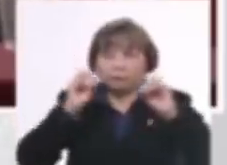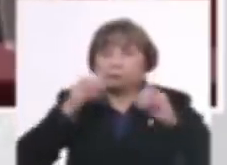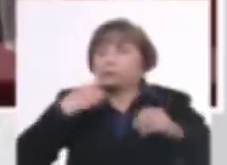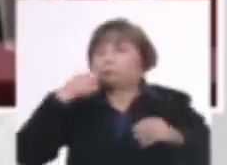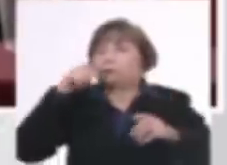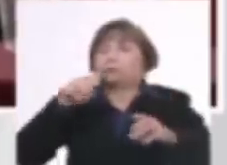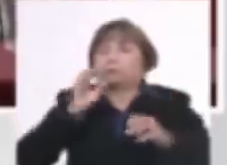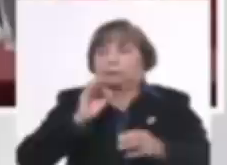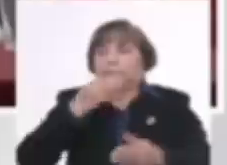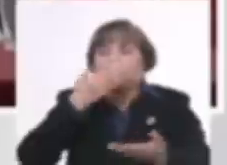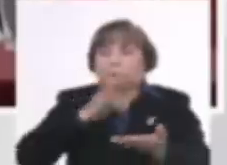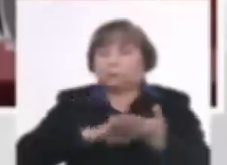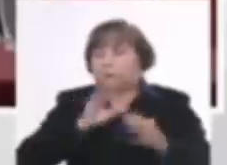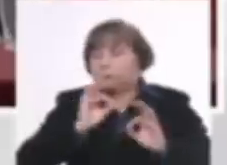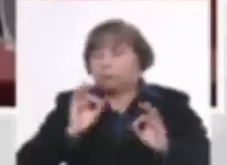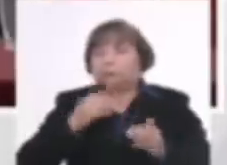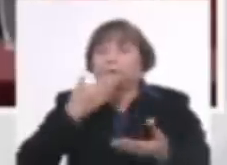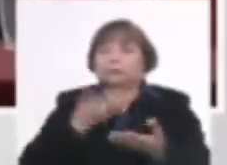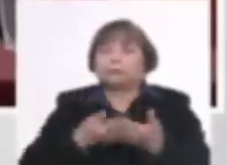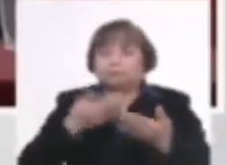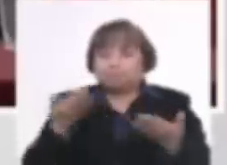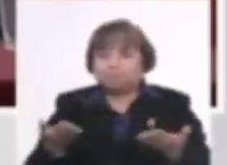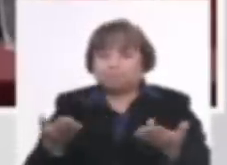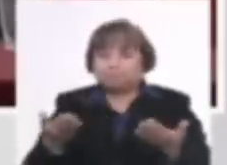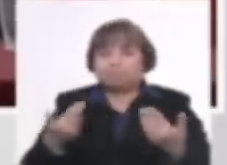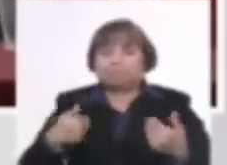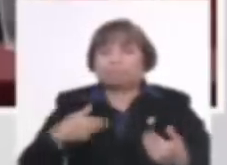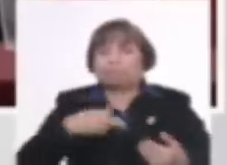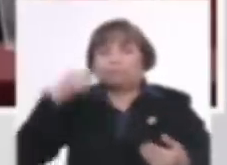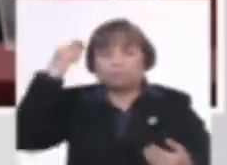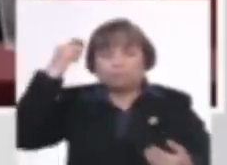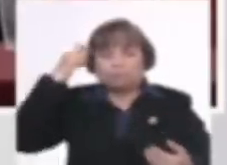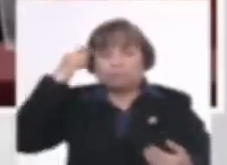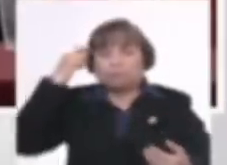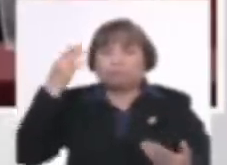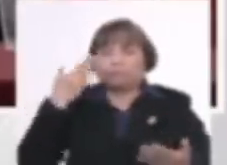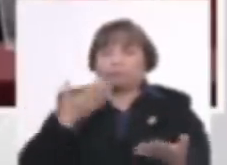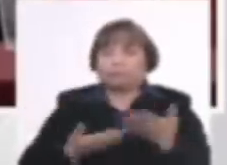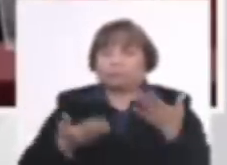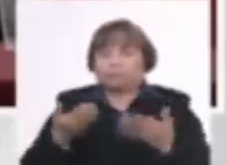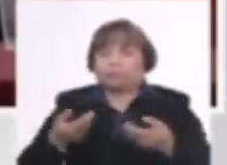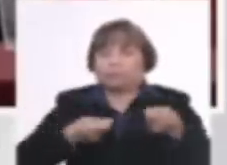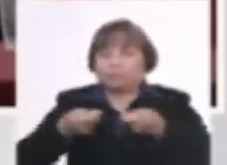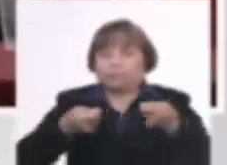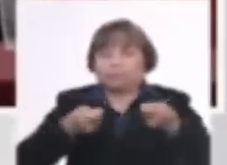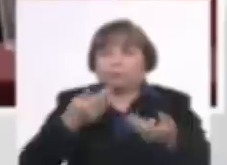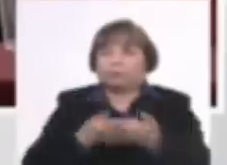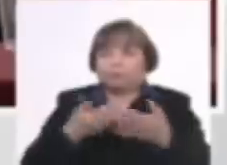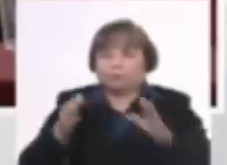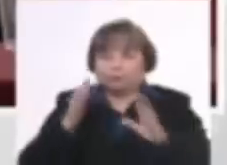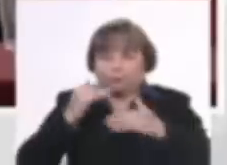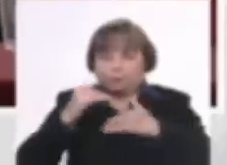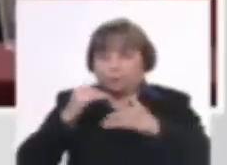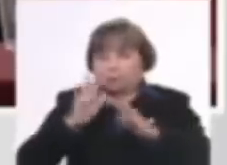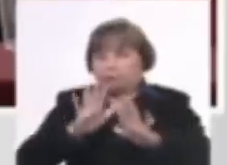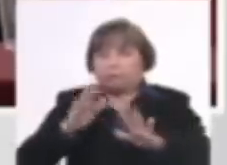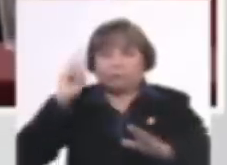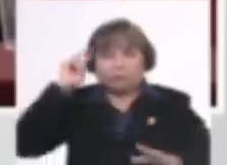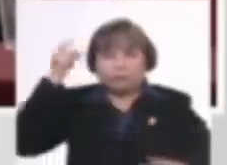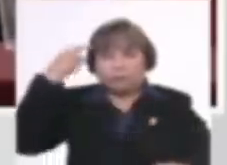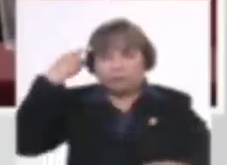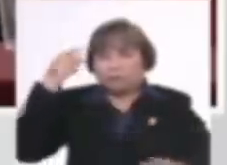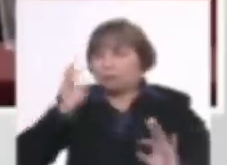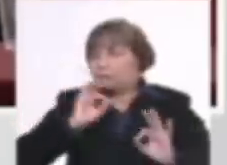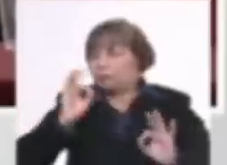decir que esté incorrecto, esté mal. Simplemente que de repente uno cuando es político ya sabe un poco el manejo que tiene que hacer y evitar cualquier tipo de